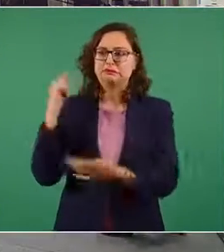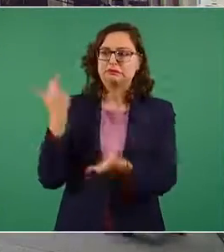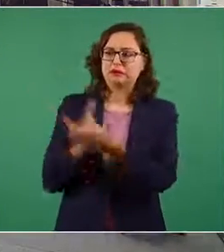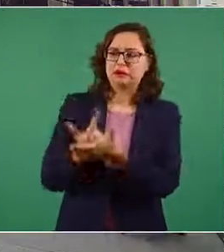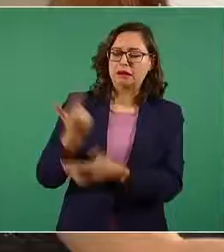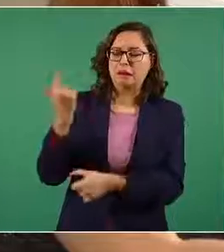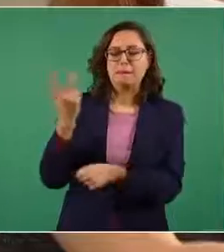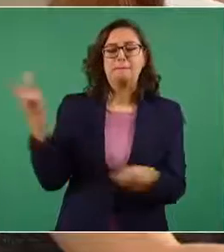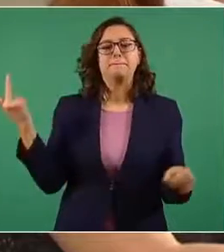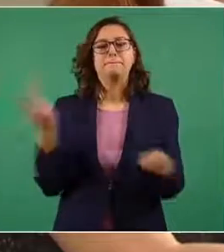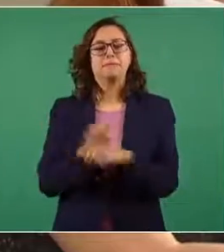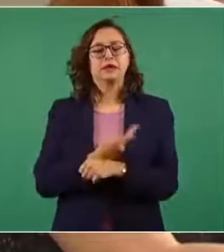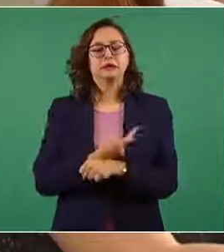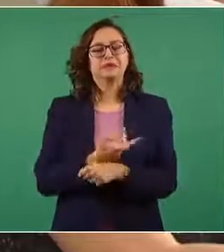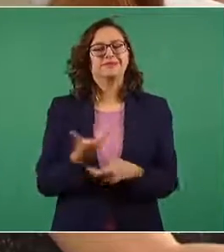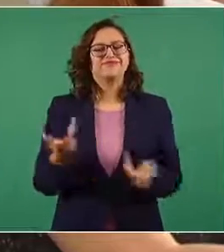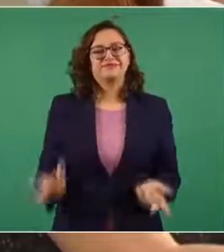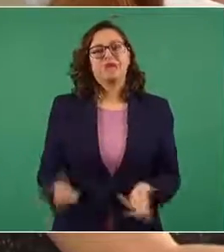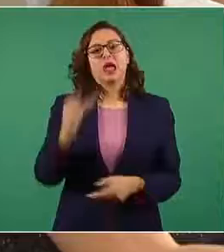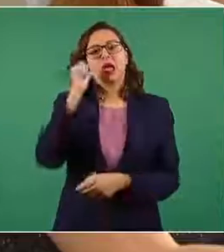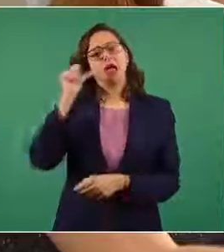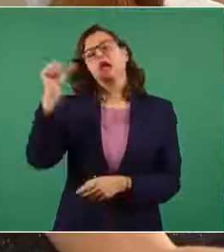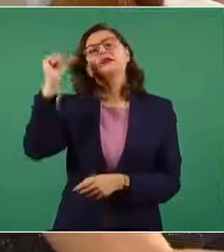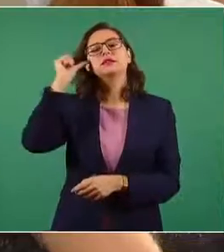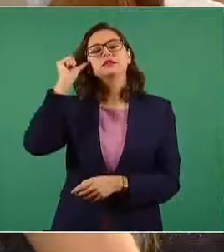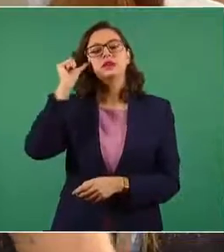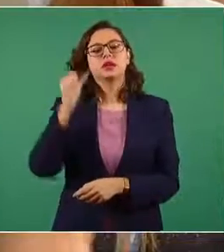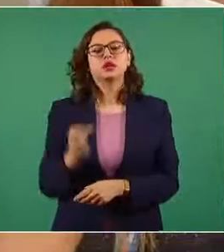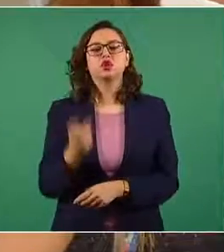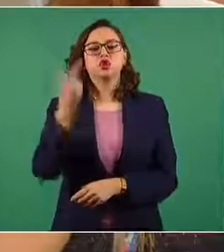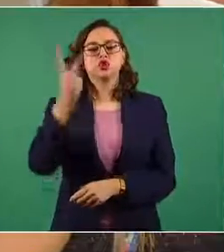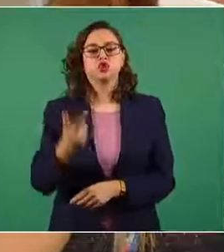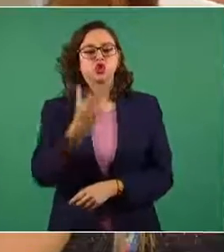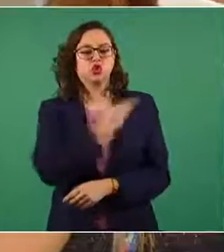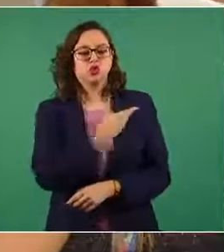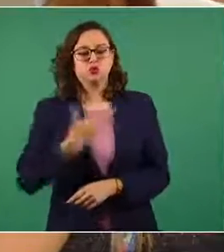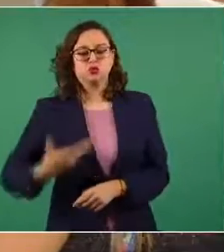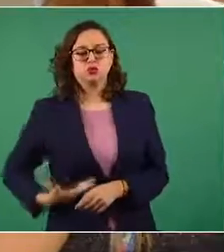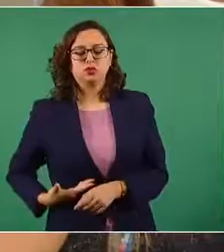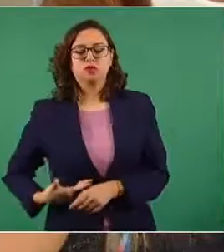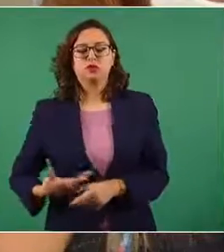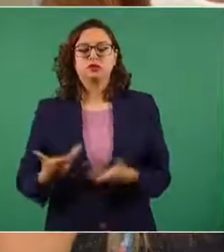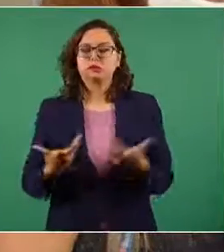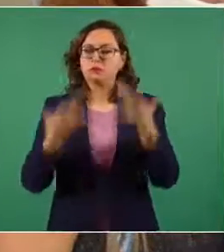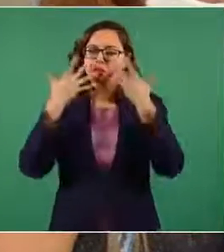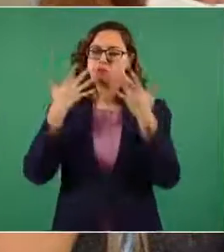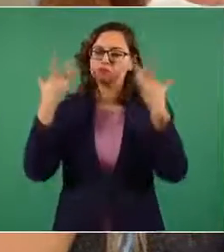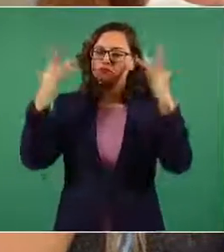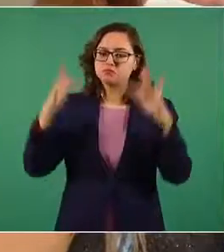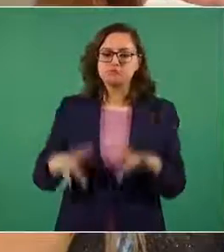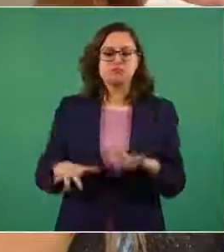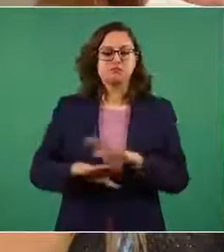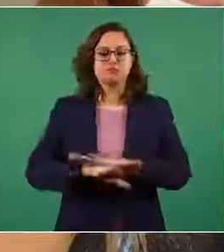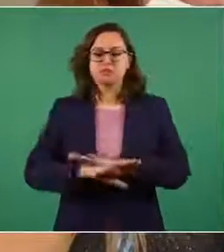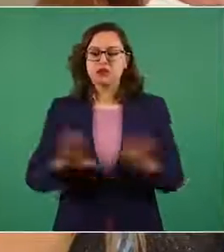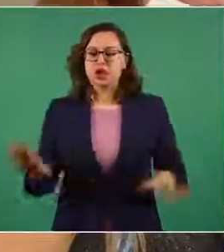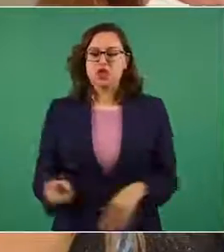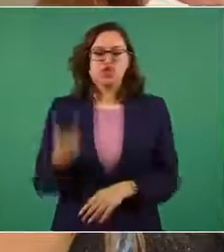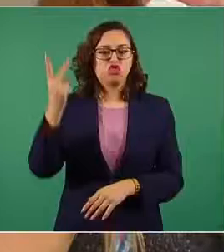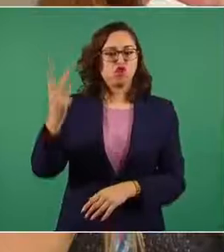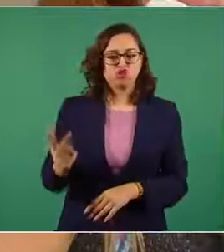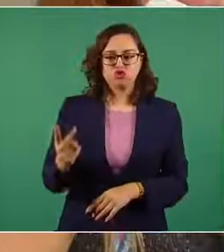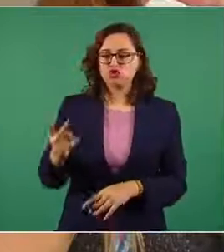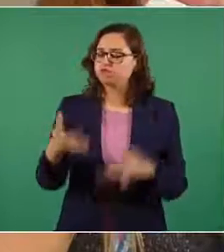para superar esta problemática. Se retiran los dos presidentes que habían, tanto el depuesto como el que había sido elegido. Se